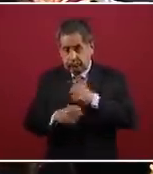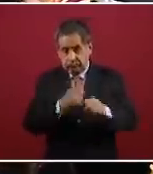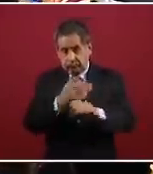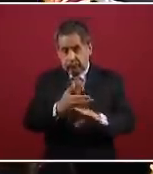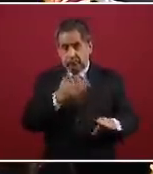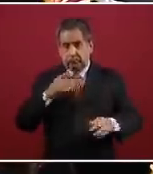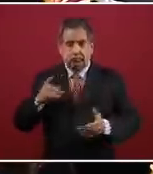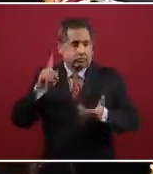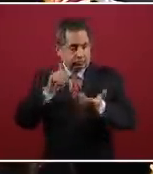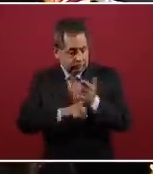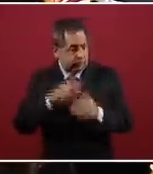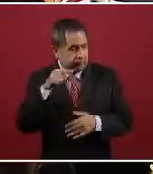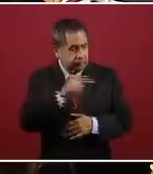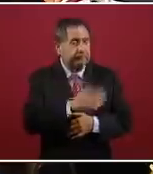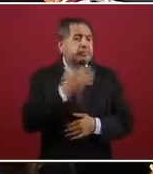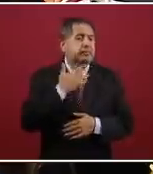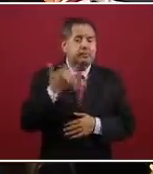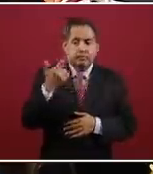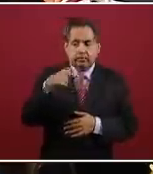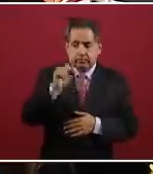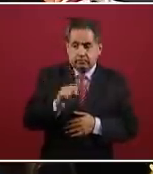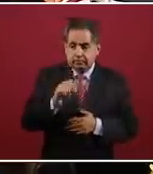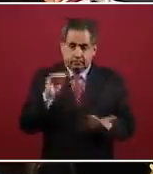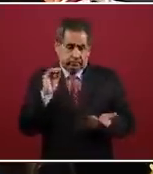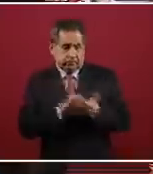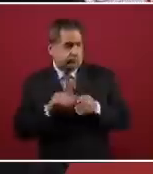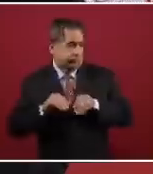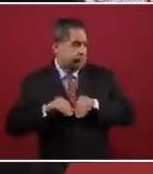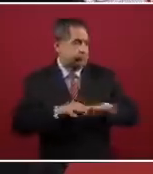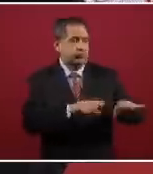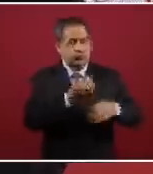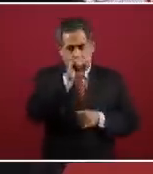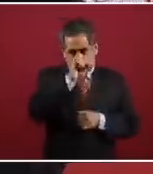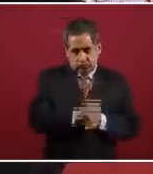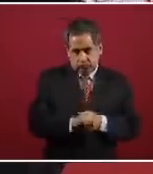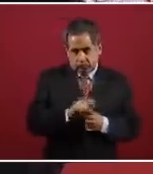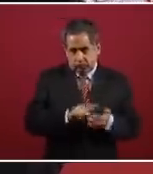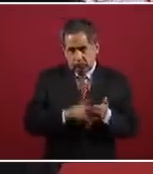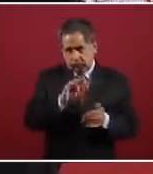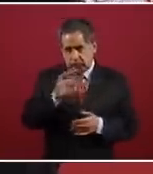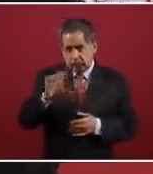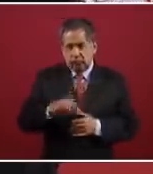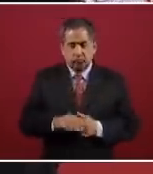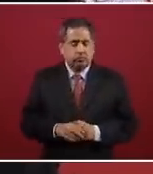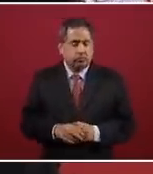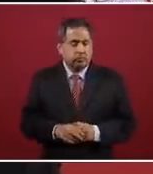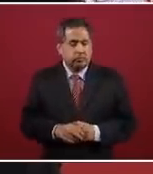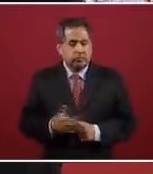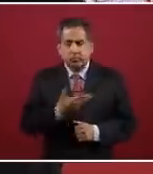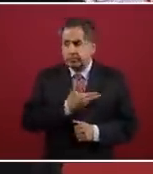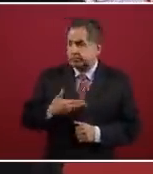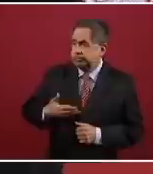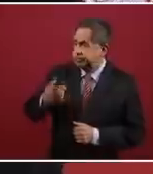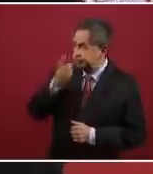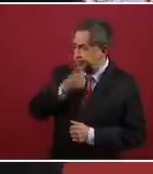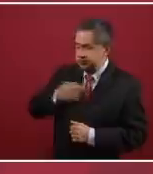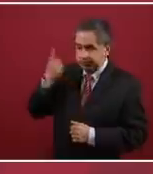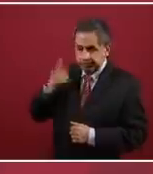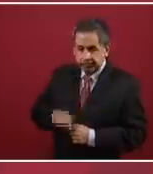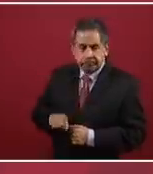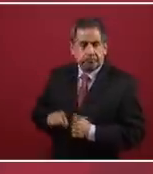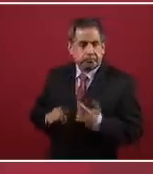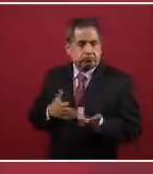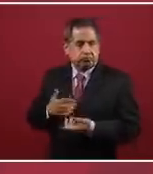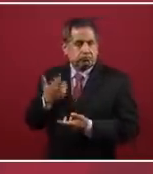gas en la parte sur de la península de Baja California. El presidente nos ha dicho, y